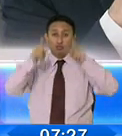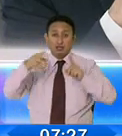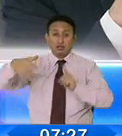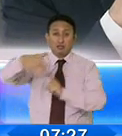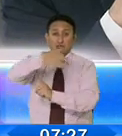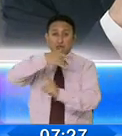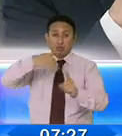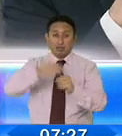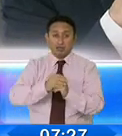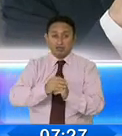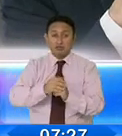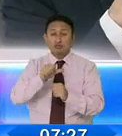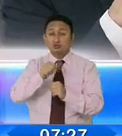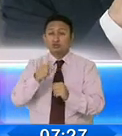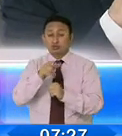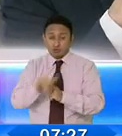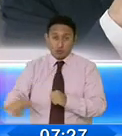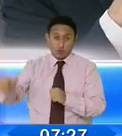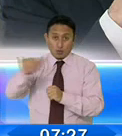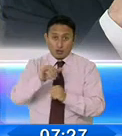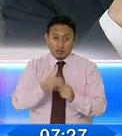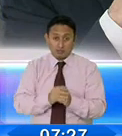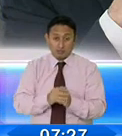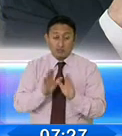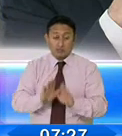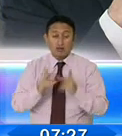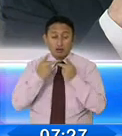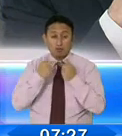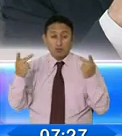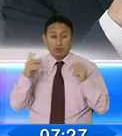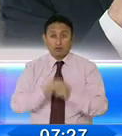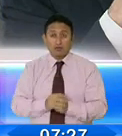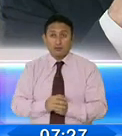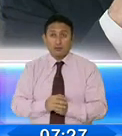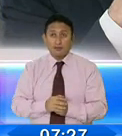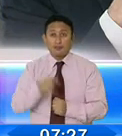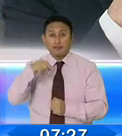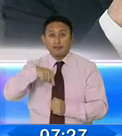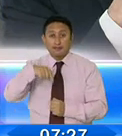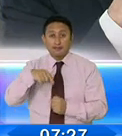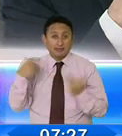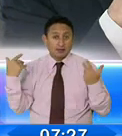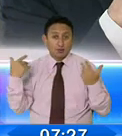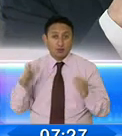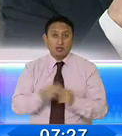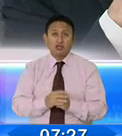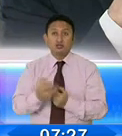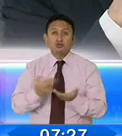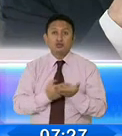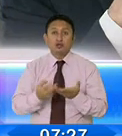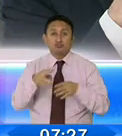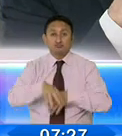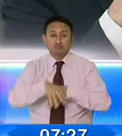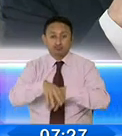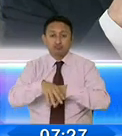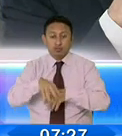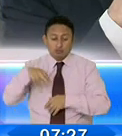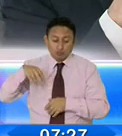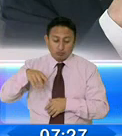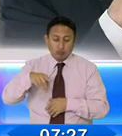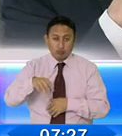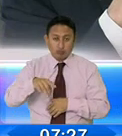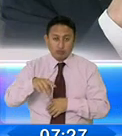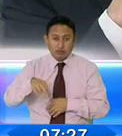y otros bienes similares de dominio público exclusivamente para la realización de romerías, caminatas,